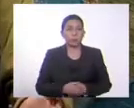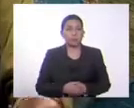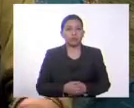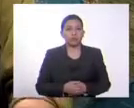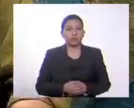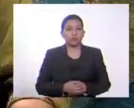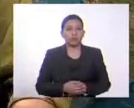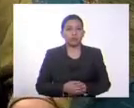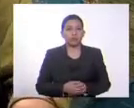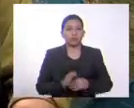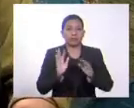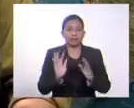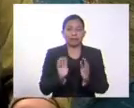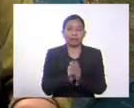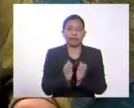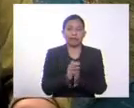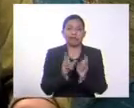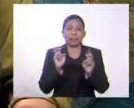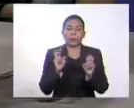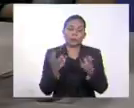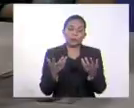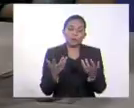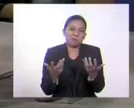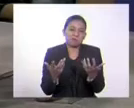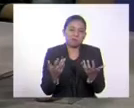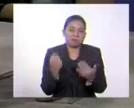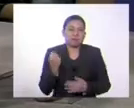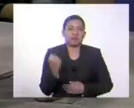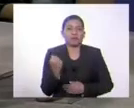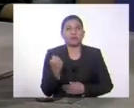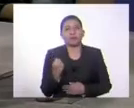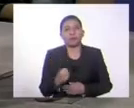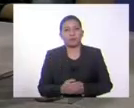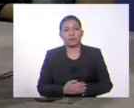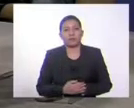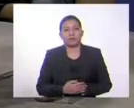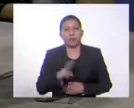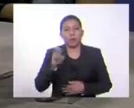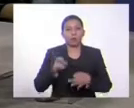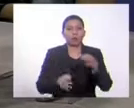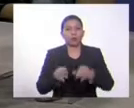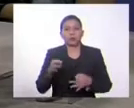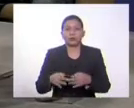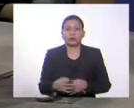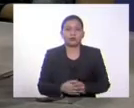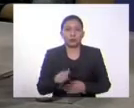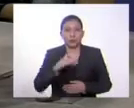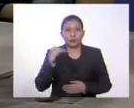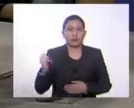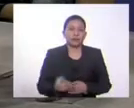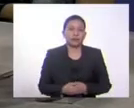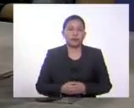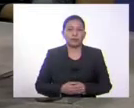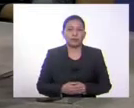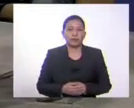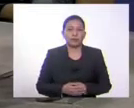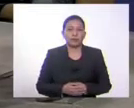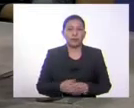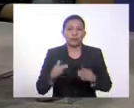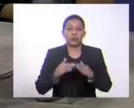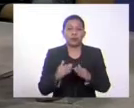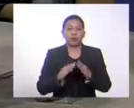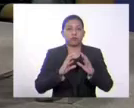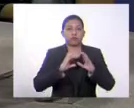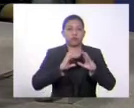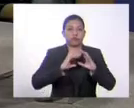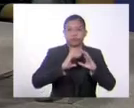de la justicia también en este país. Así como el órgano legislativo designa y nombra a los miembros de los magistrados del órgano judicial,